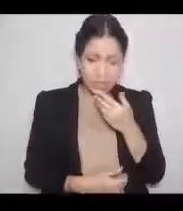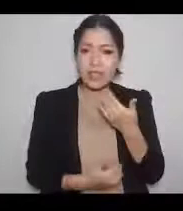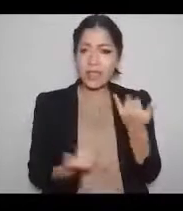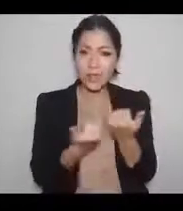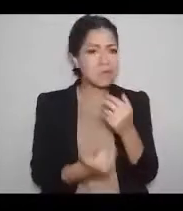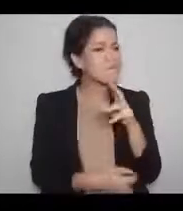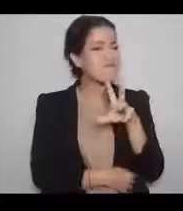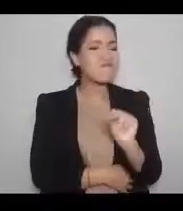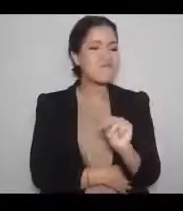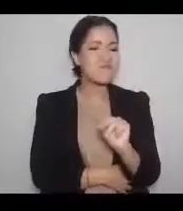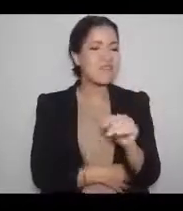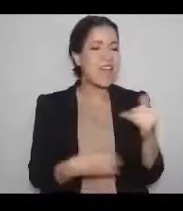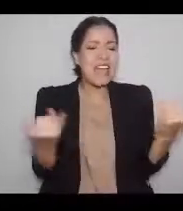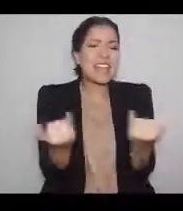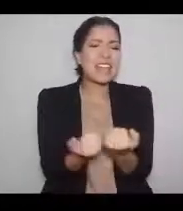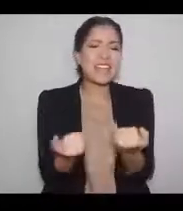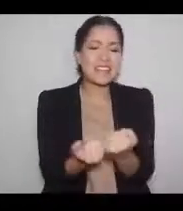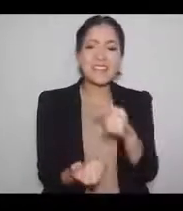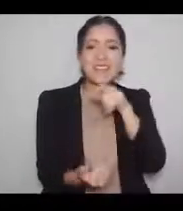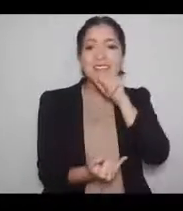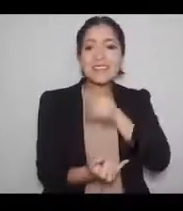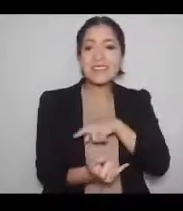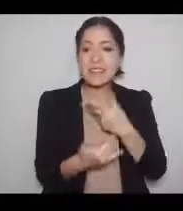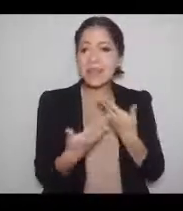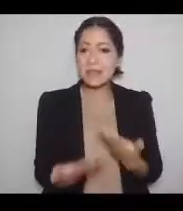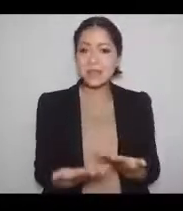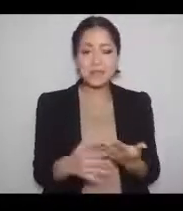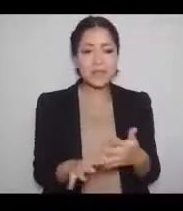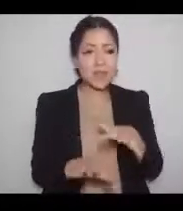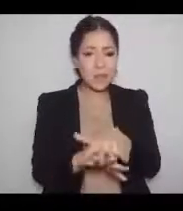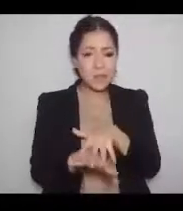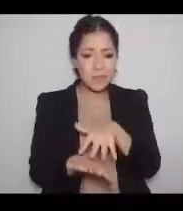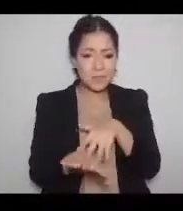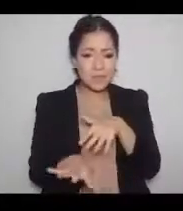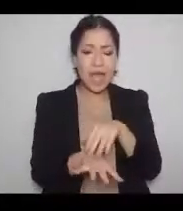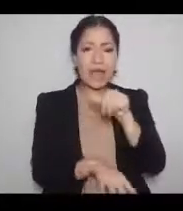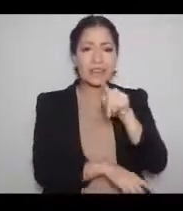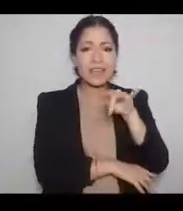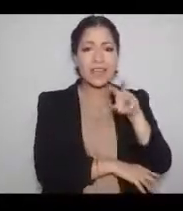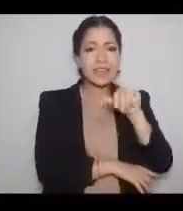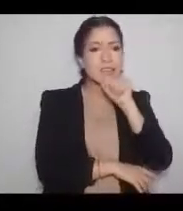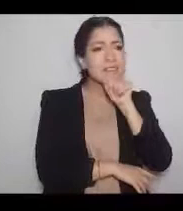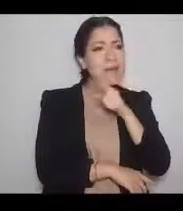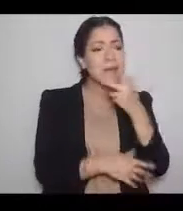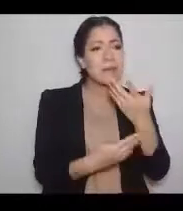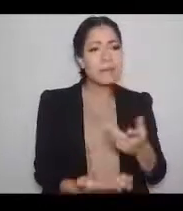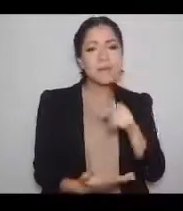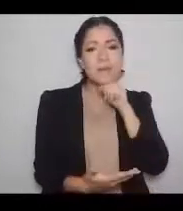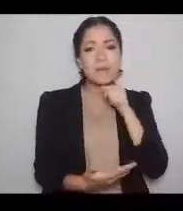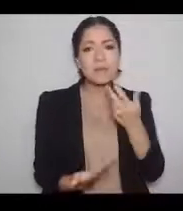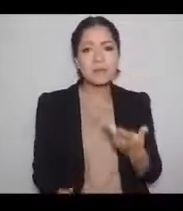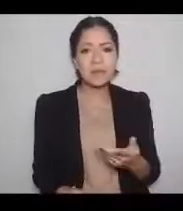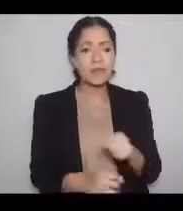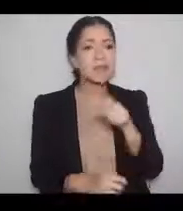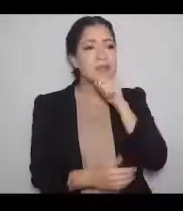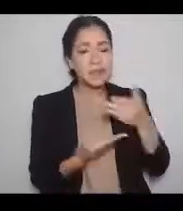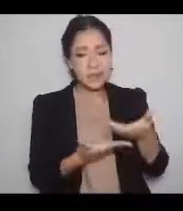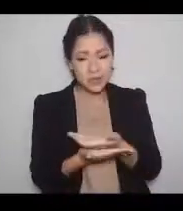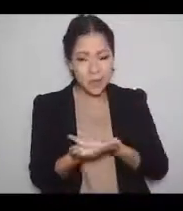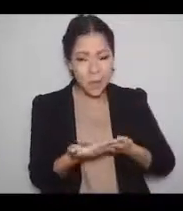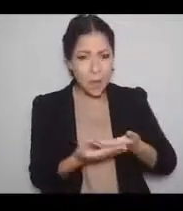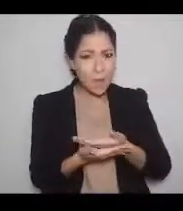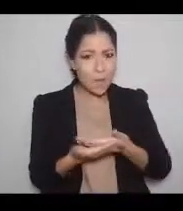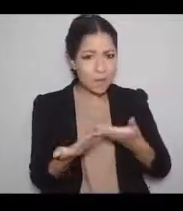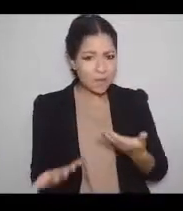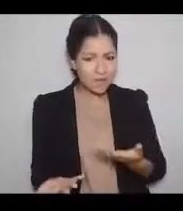Mi carisma también promovió pomada contra el pie de atleta, desodorante ambiental de vainilla y sopa de tapioca. Se